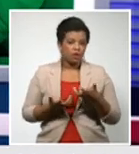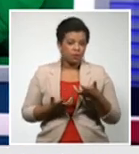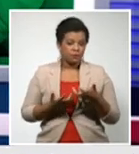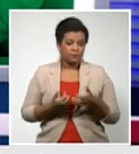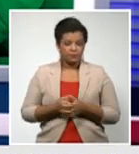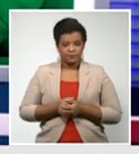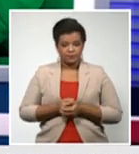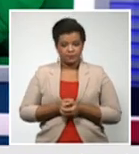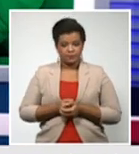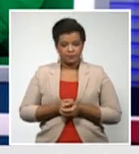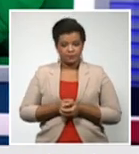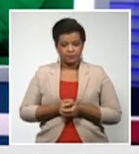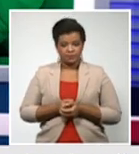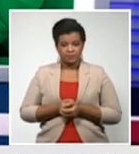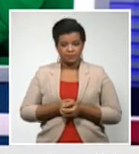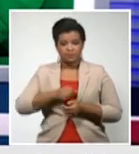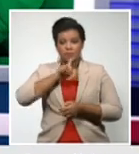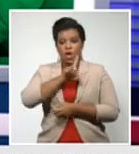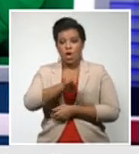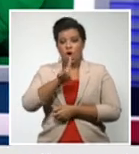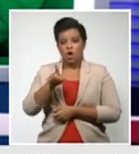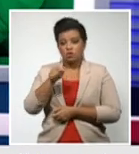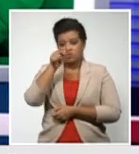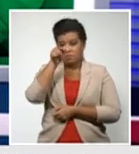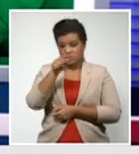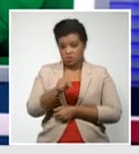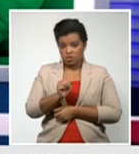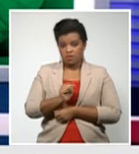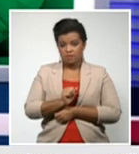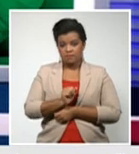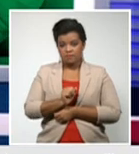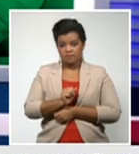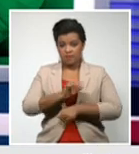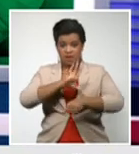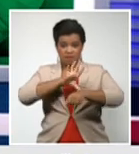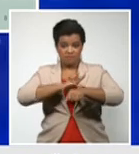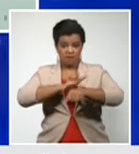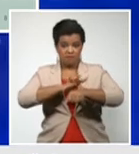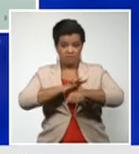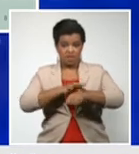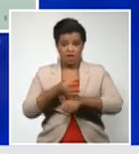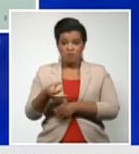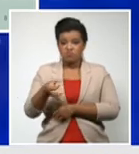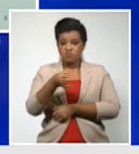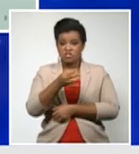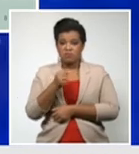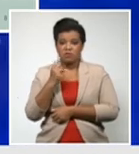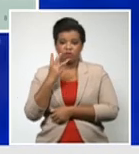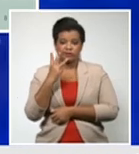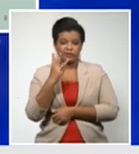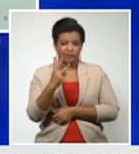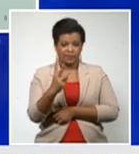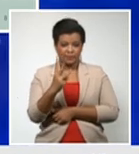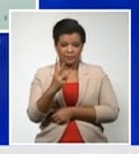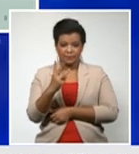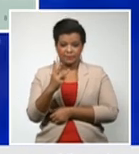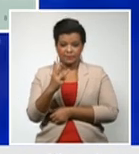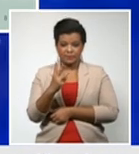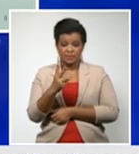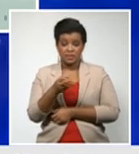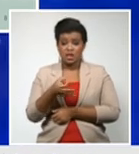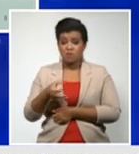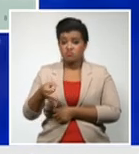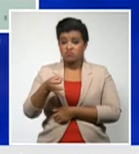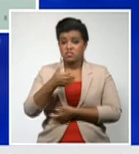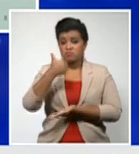que diagnostica 11 casos autóctonos en 3 de sus 8 municipios, el municipio